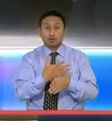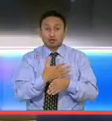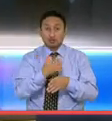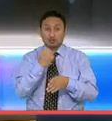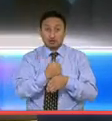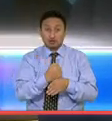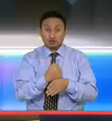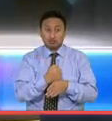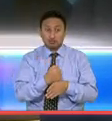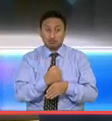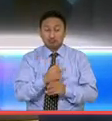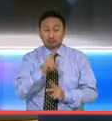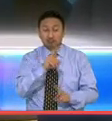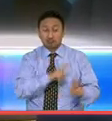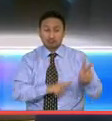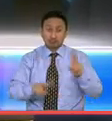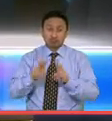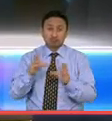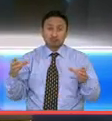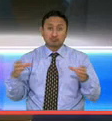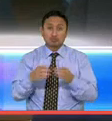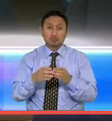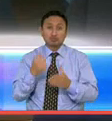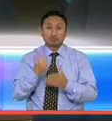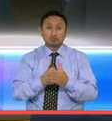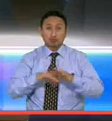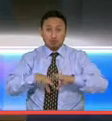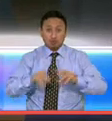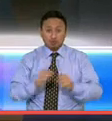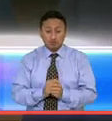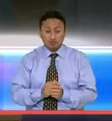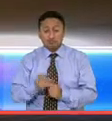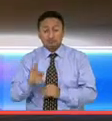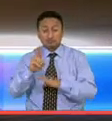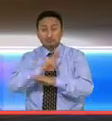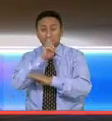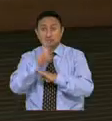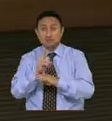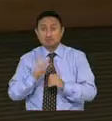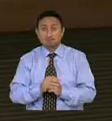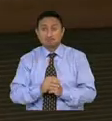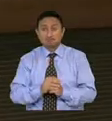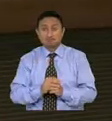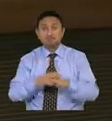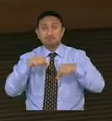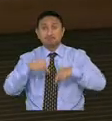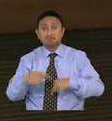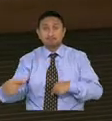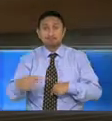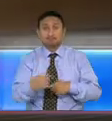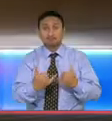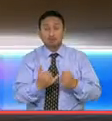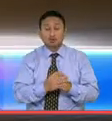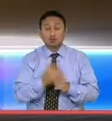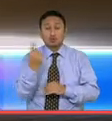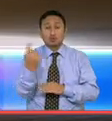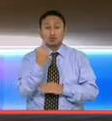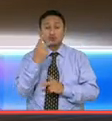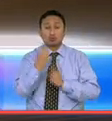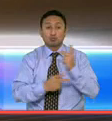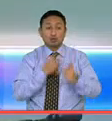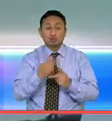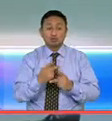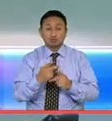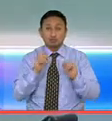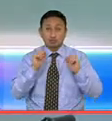la presencia de los veedores de la Comisión de Lucha contra la Corrupción, los señores rectores. A su vez, se recalcó que este es el único proceso de asignación